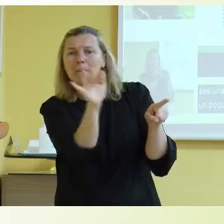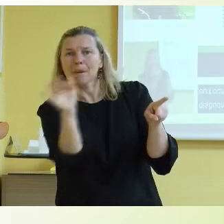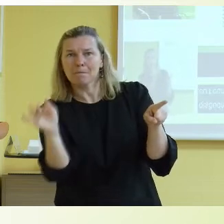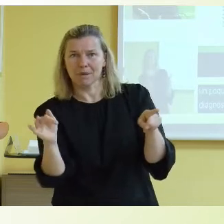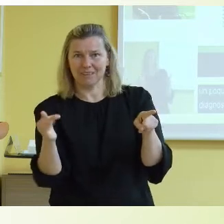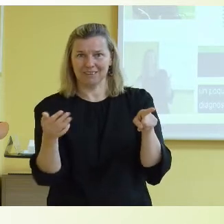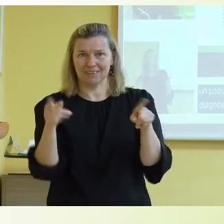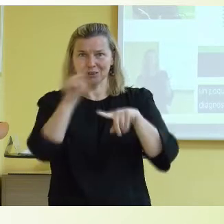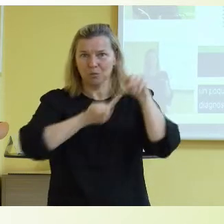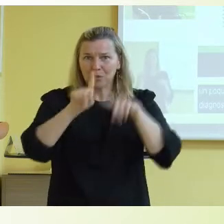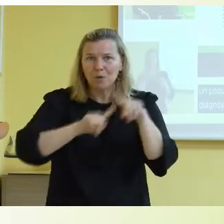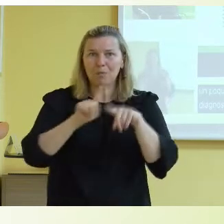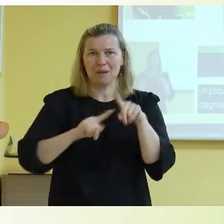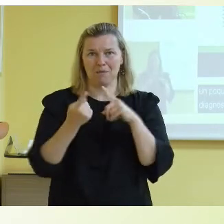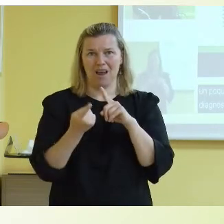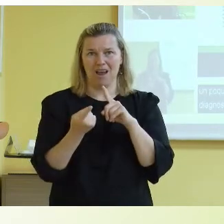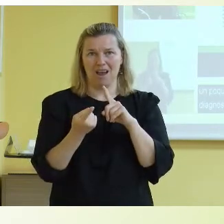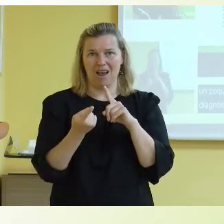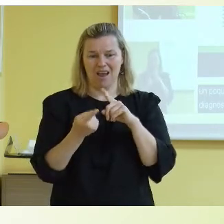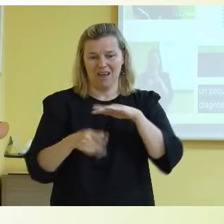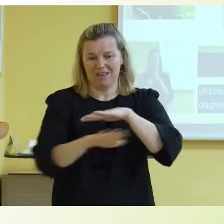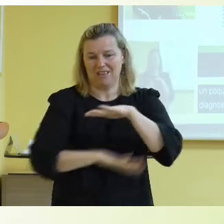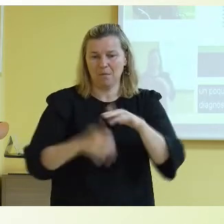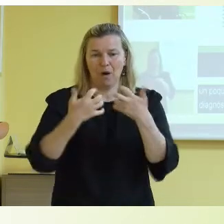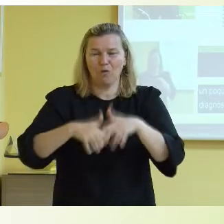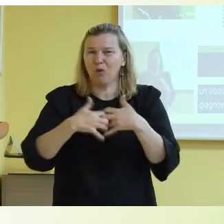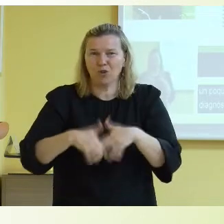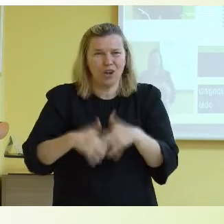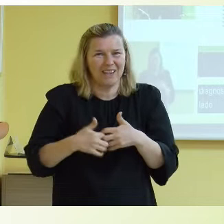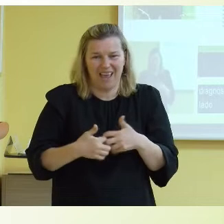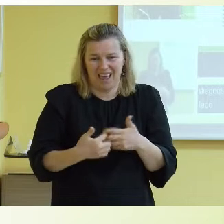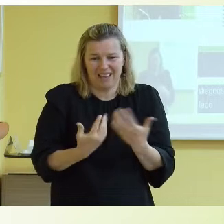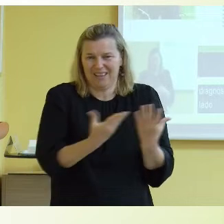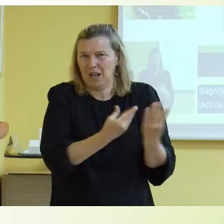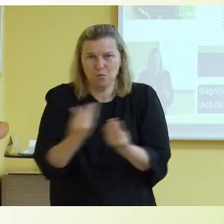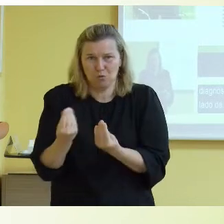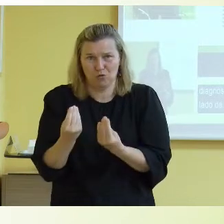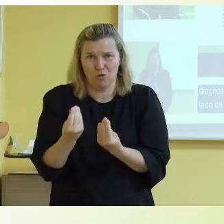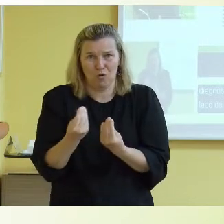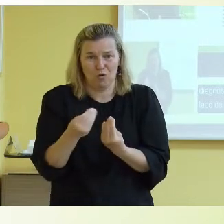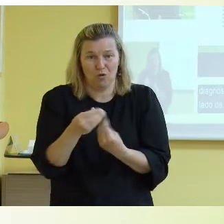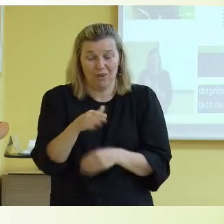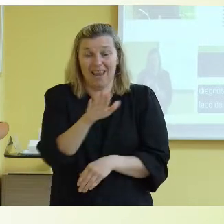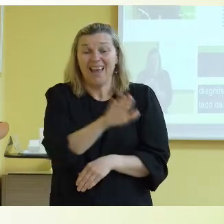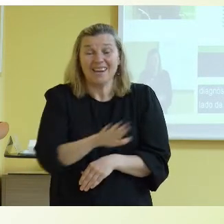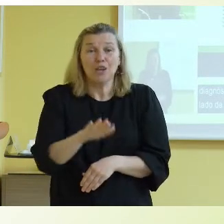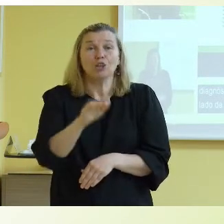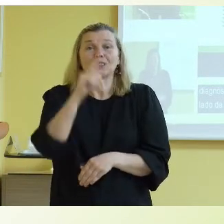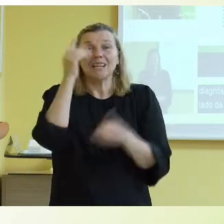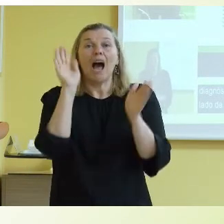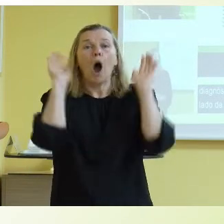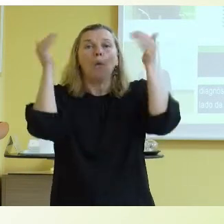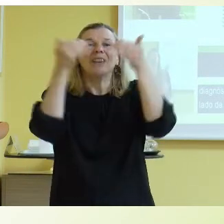otras deficiencias y problemas de funcionalidad en los niños y niñas, que el autismo es una cosa más, no